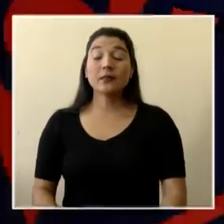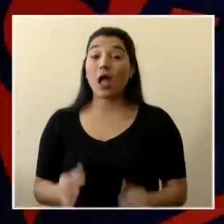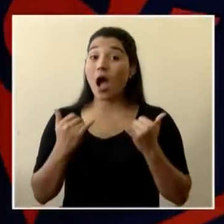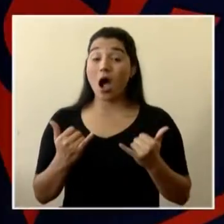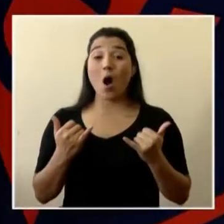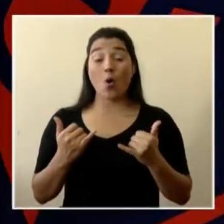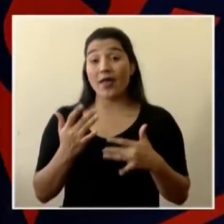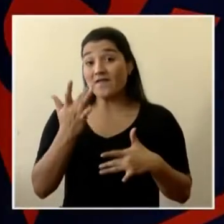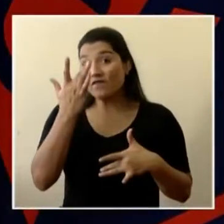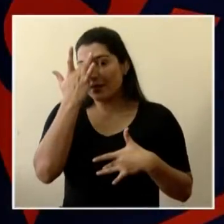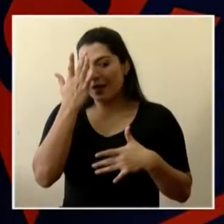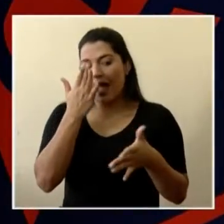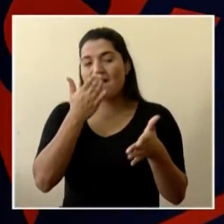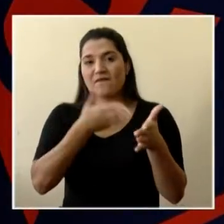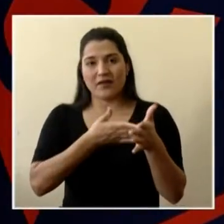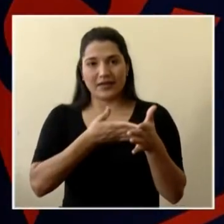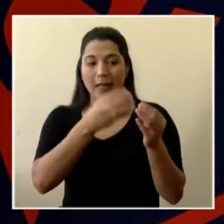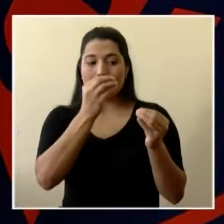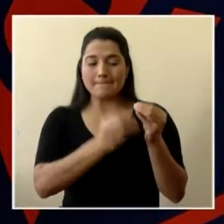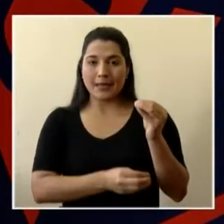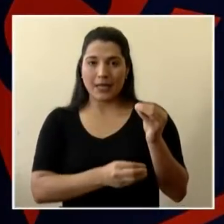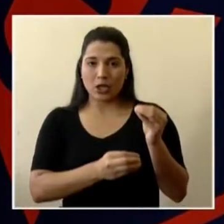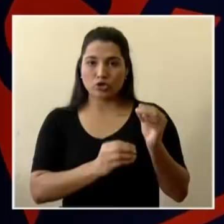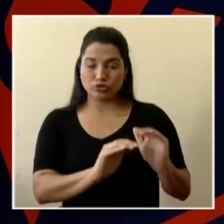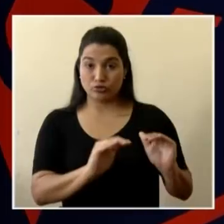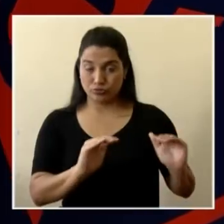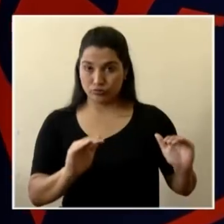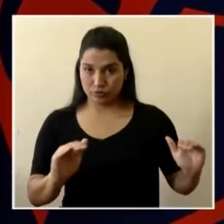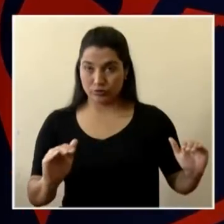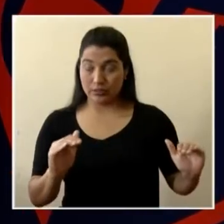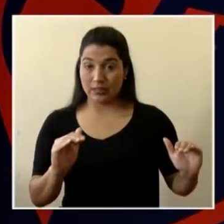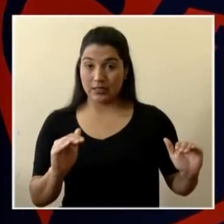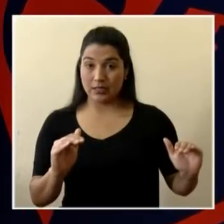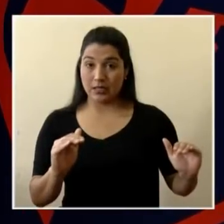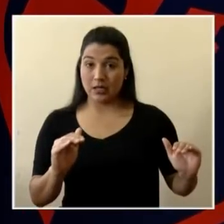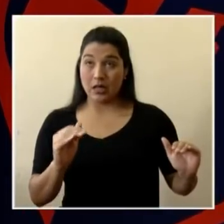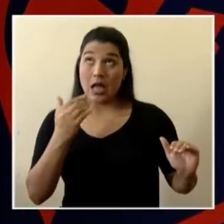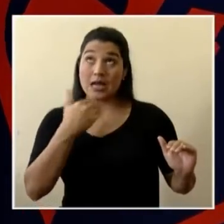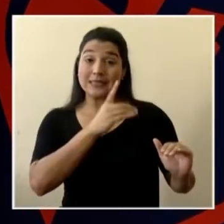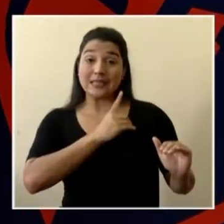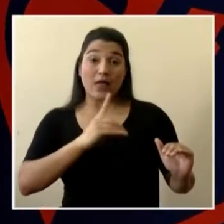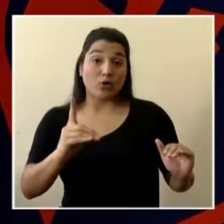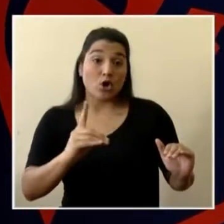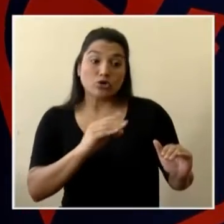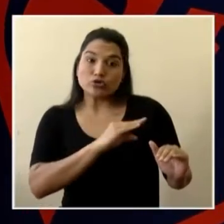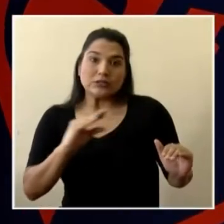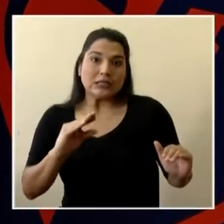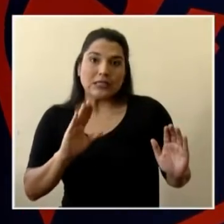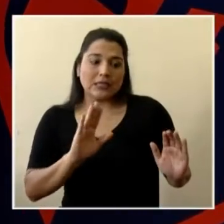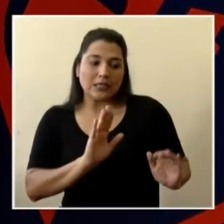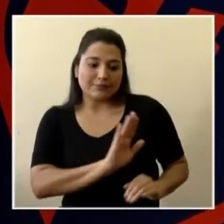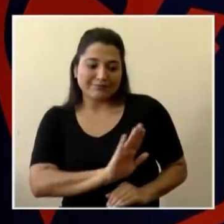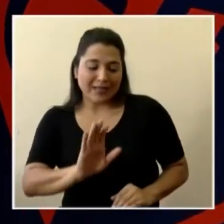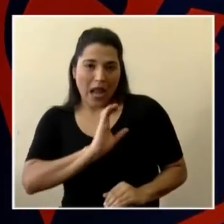Actualmente la enfermedad afecta menos a la población infantil. Gracias a Dios y a las condiciones propias de los